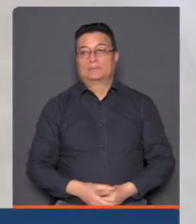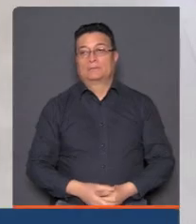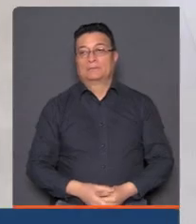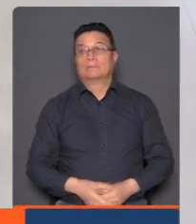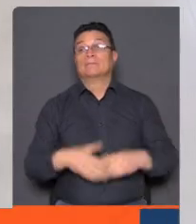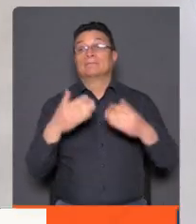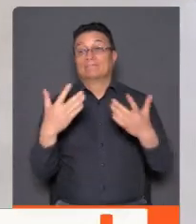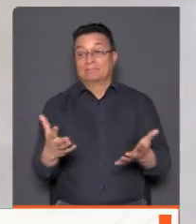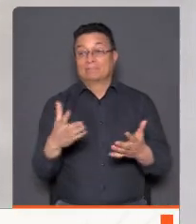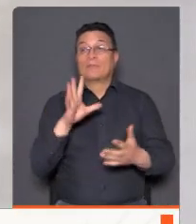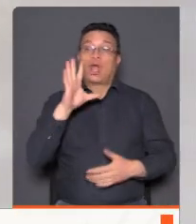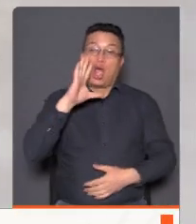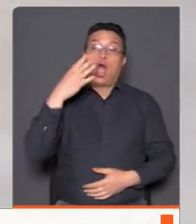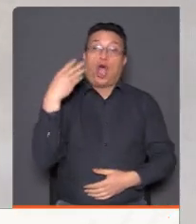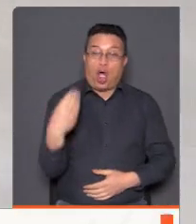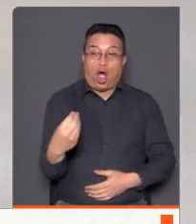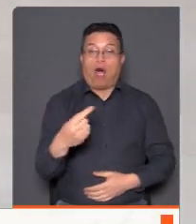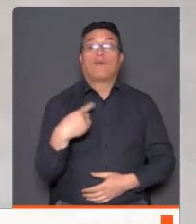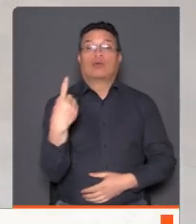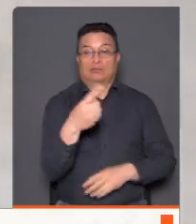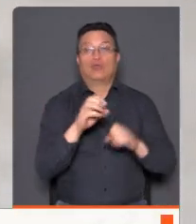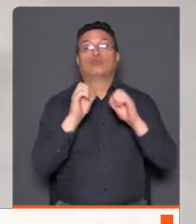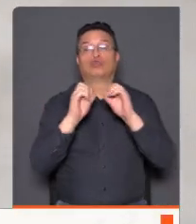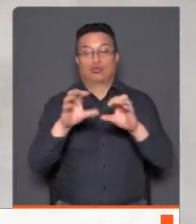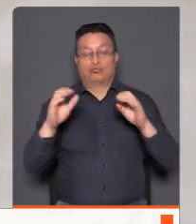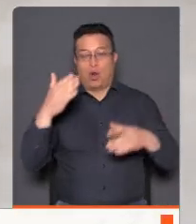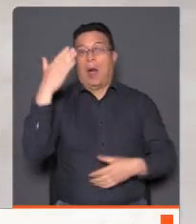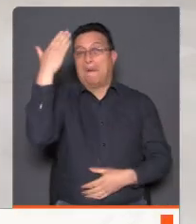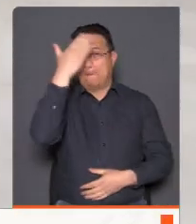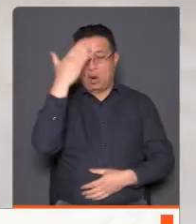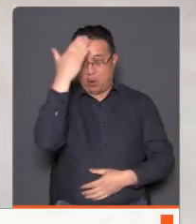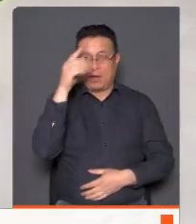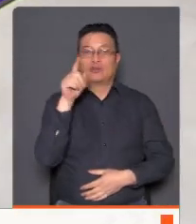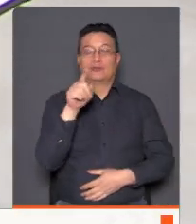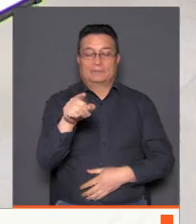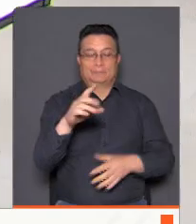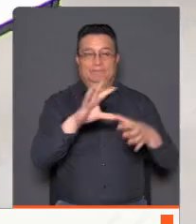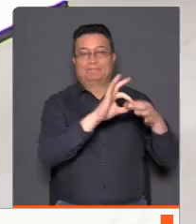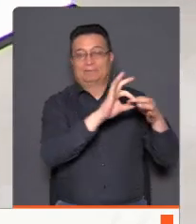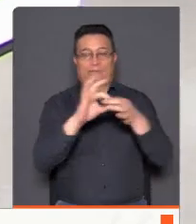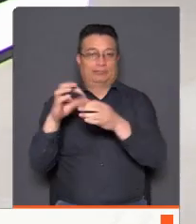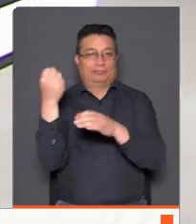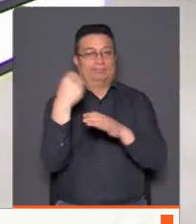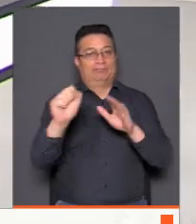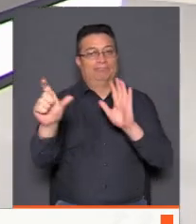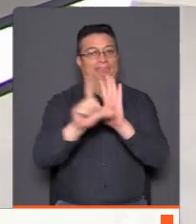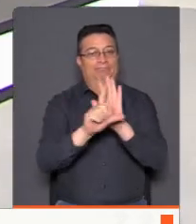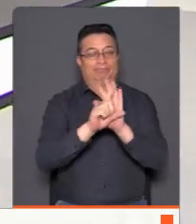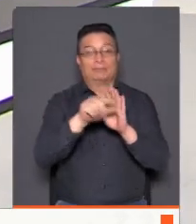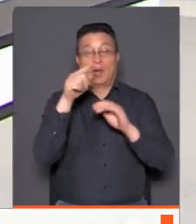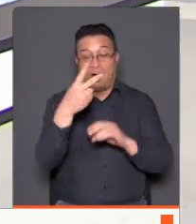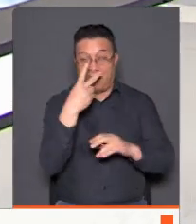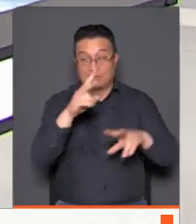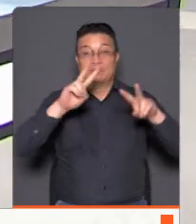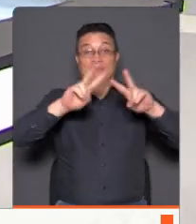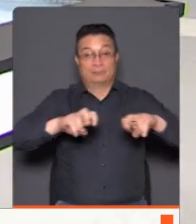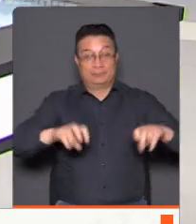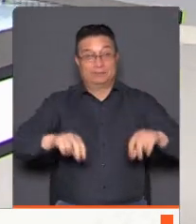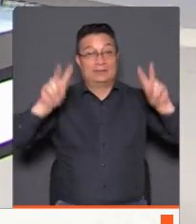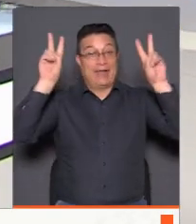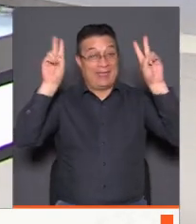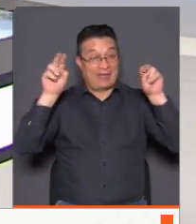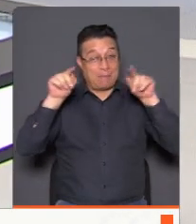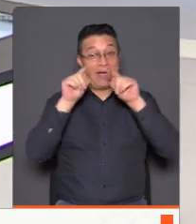Bueno, es bastante evidente, ha causado muchísima preocupación este tipo de hechos delictuales en nuestro país y vamos a analizar este tema. El tema, Diego,